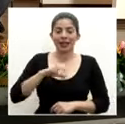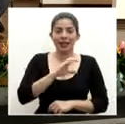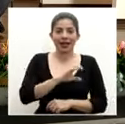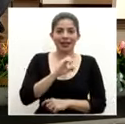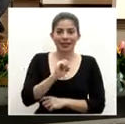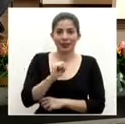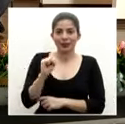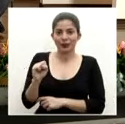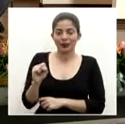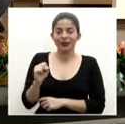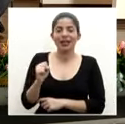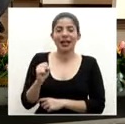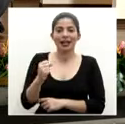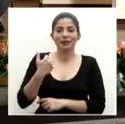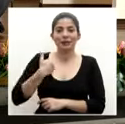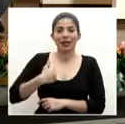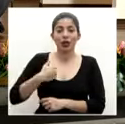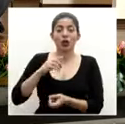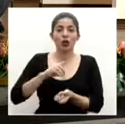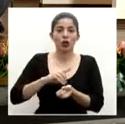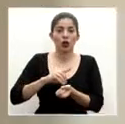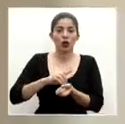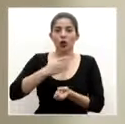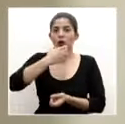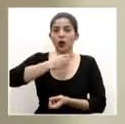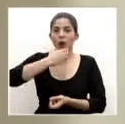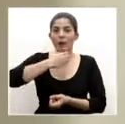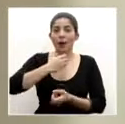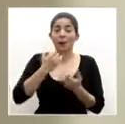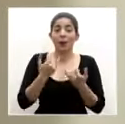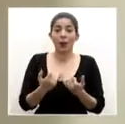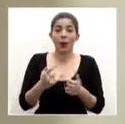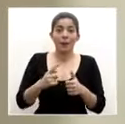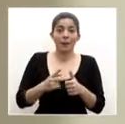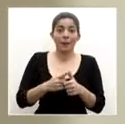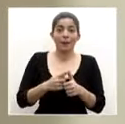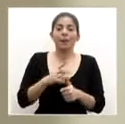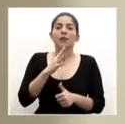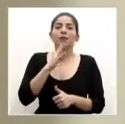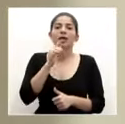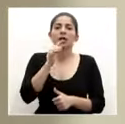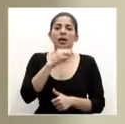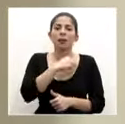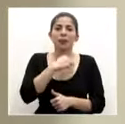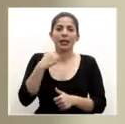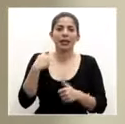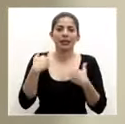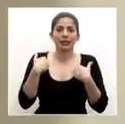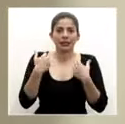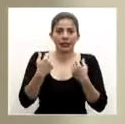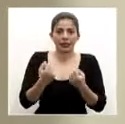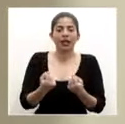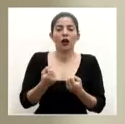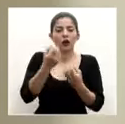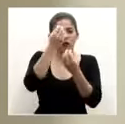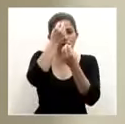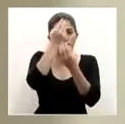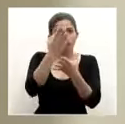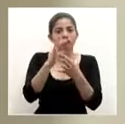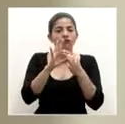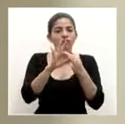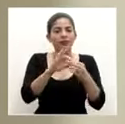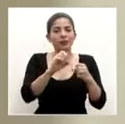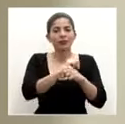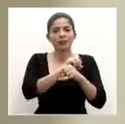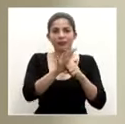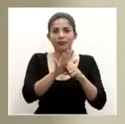Seguro Social, el señor doctor Román Macaya. A continuación, el ministro de Salud brindará el reporte